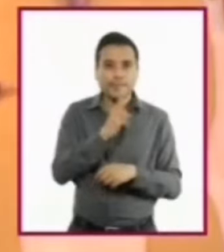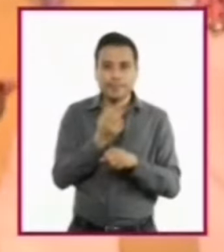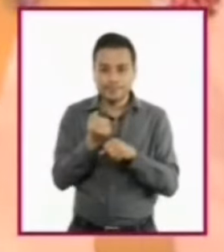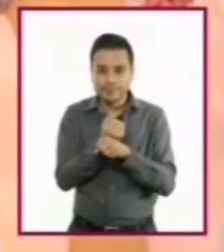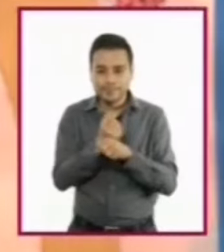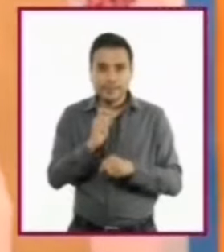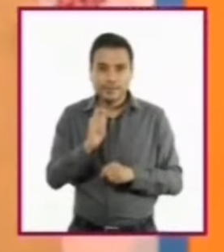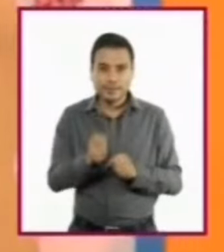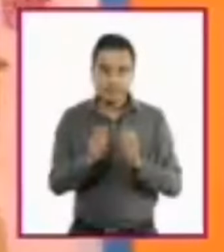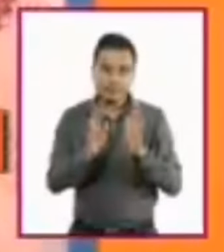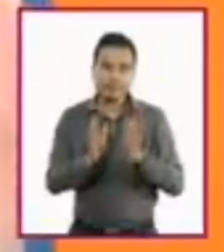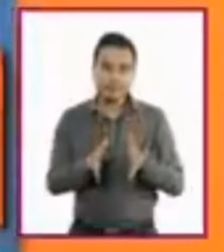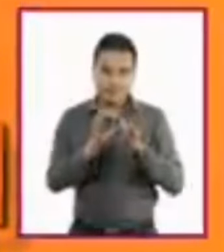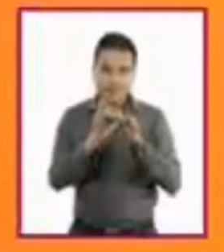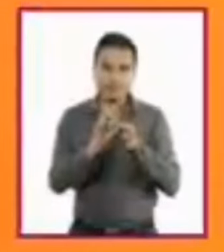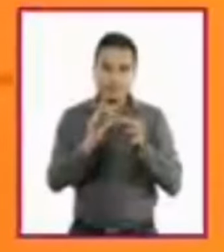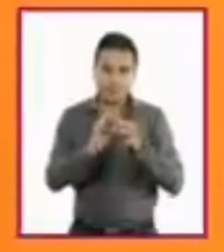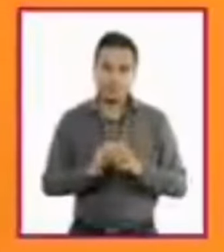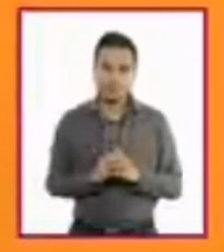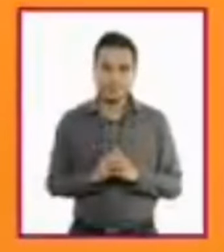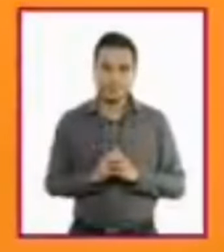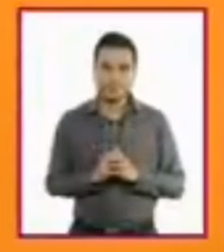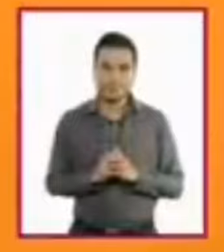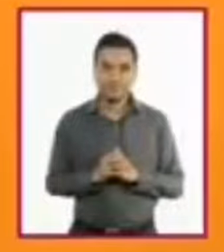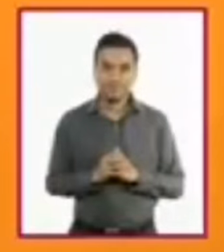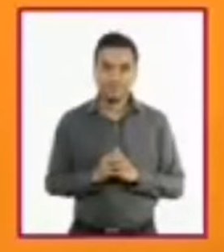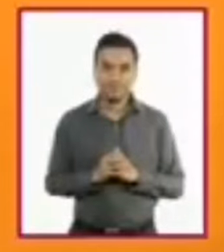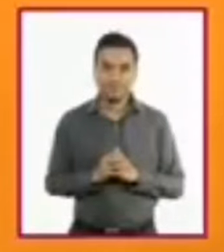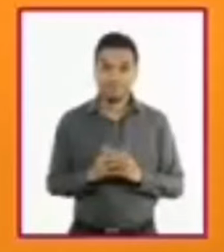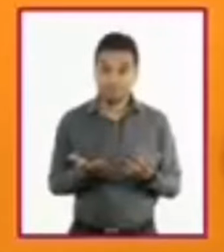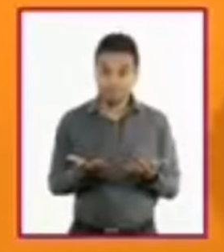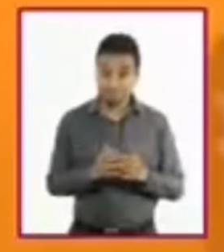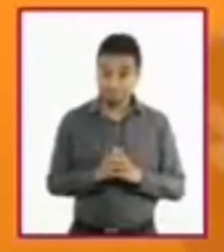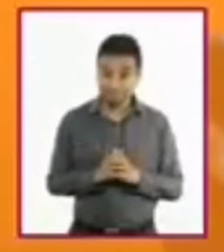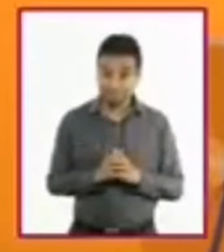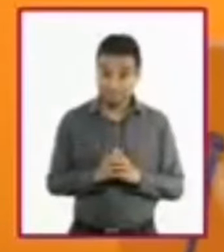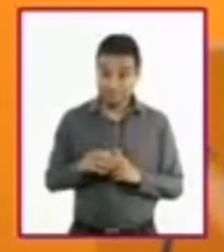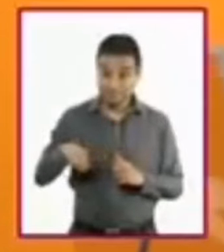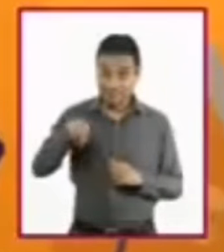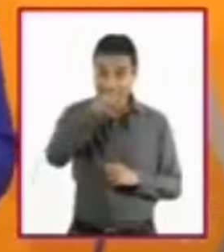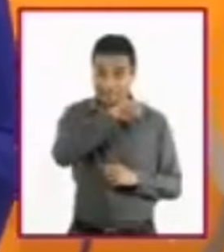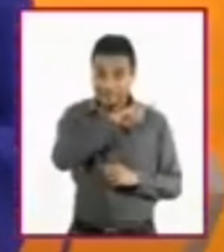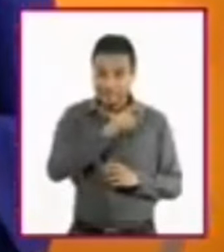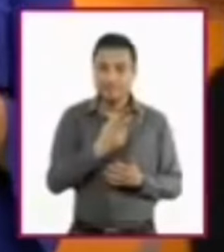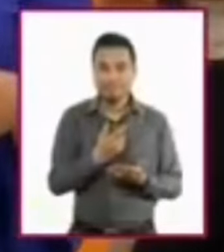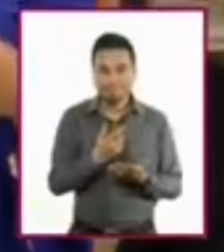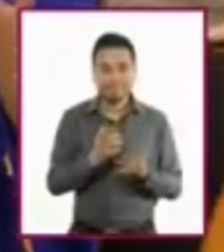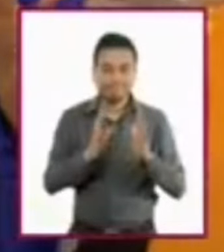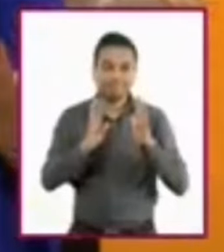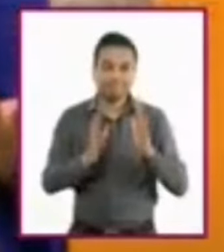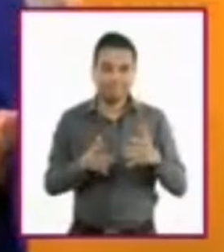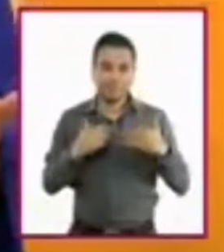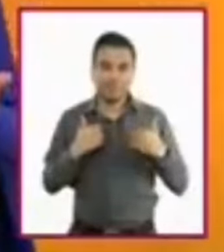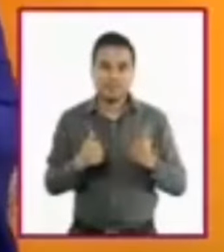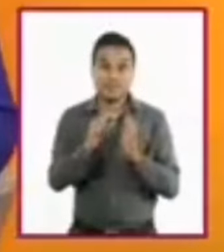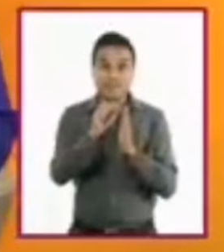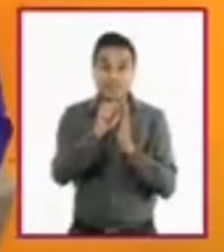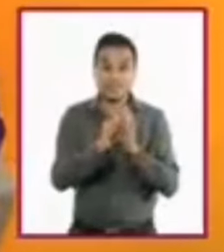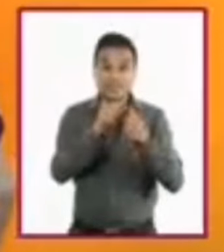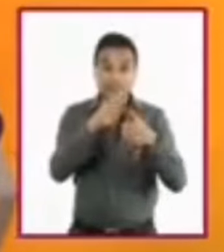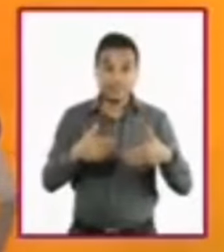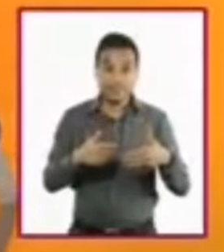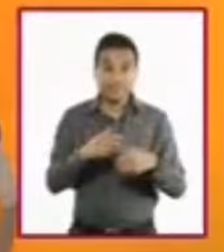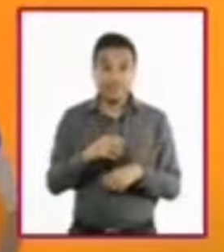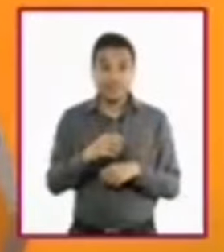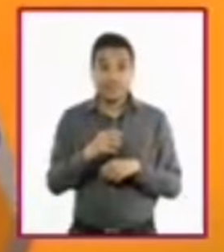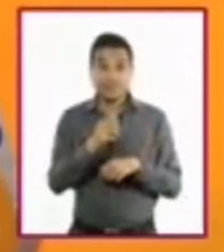circulatorio a través de la ruta del oxígeno en nuestro cuerpo, lo cual nos recuerda que el sistema circulatorio funciona en